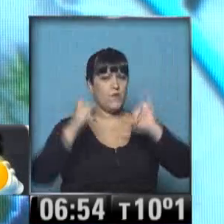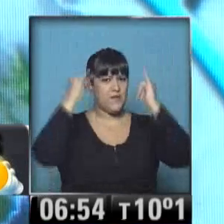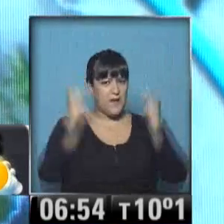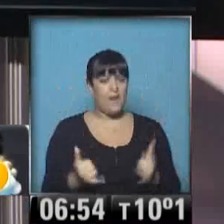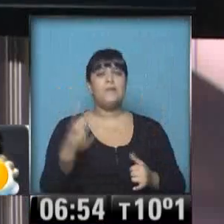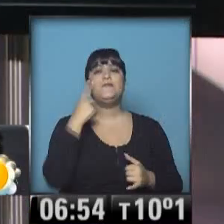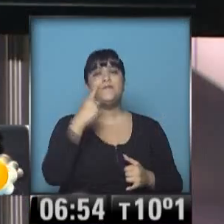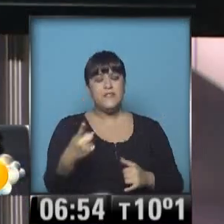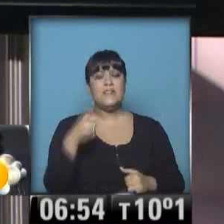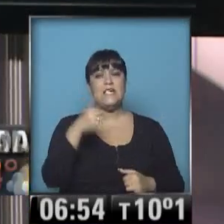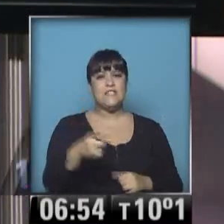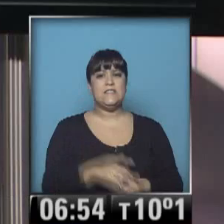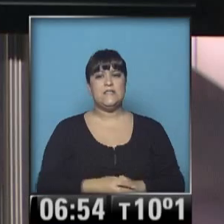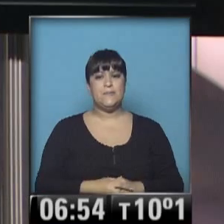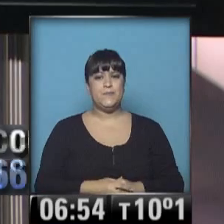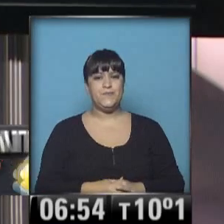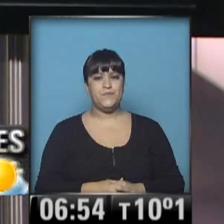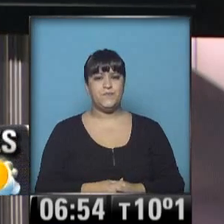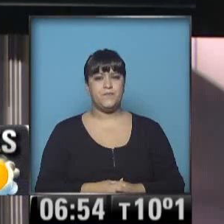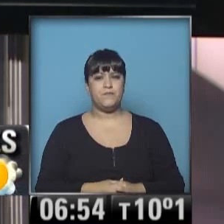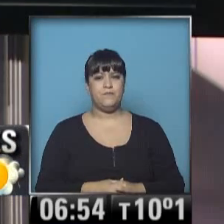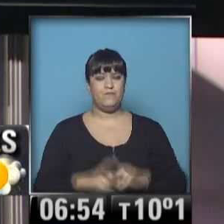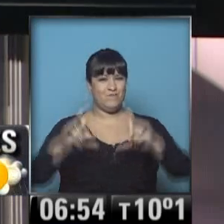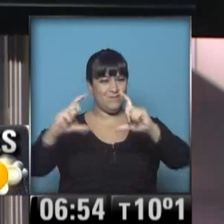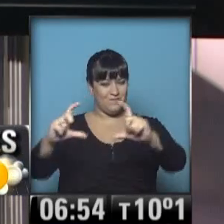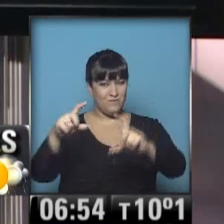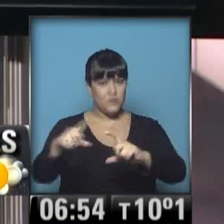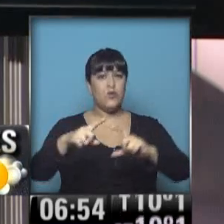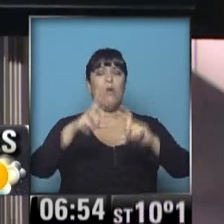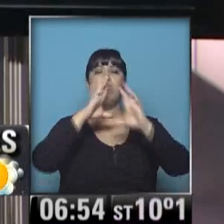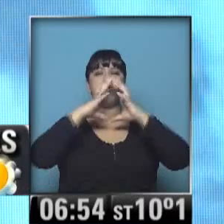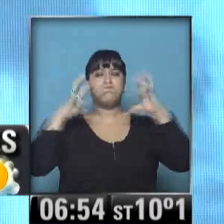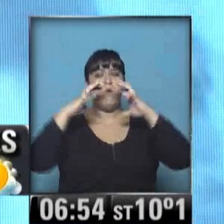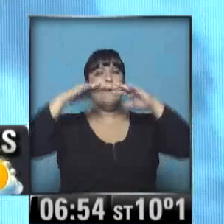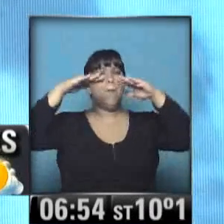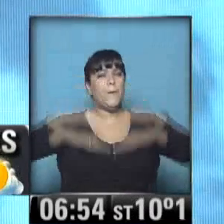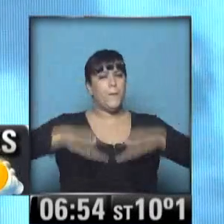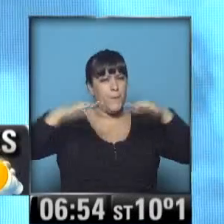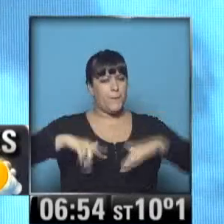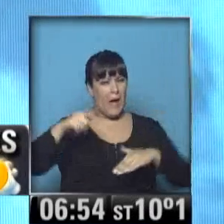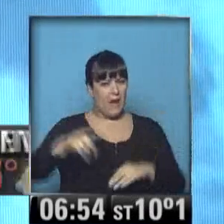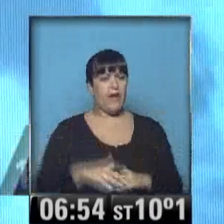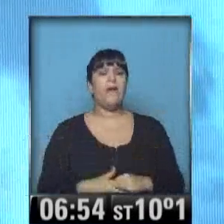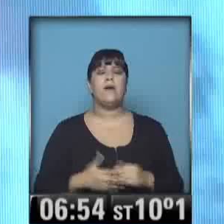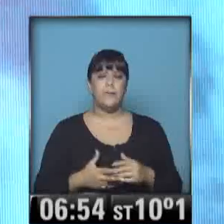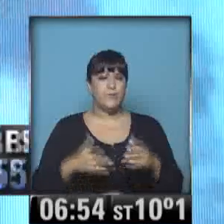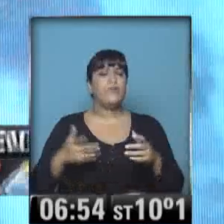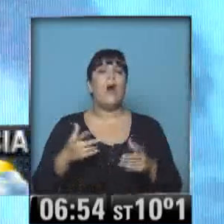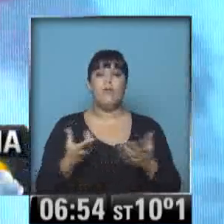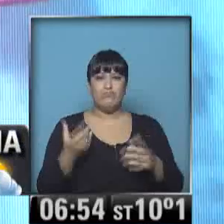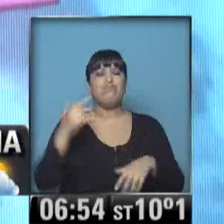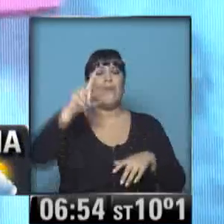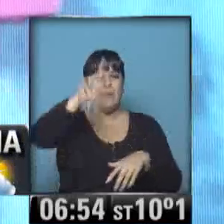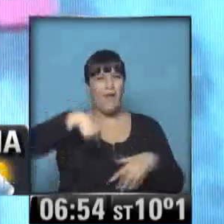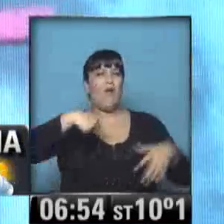Y fíjense, este frentazo está acompañado de una zona de baja presión atmosférica que está originando ventarrón